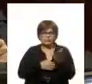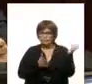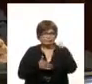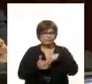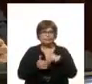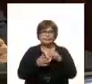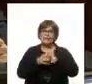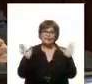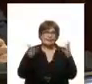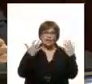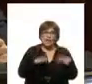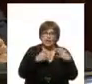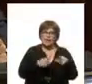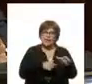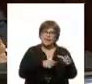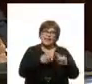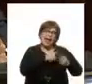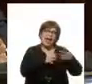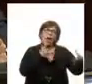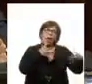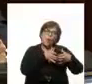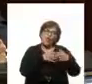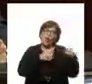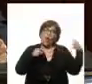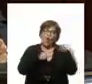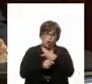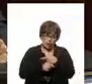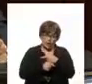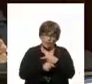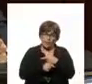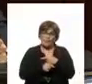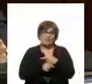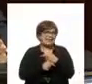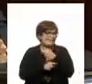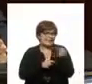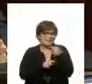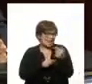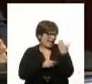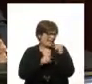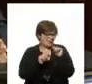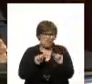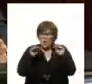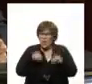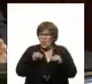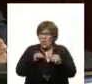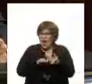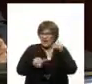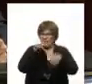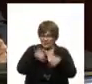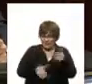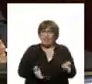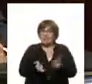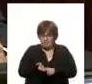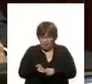carácter independiente que integraba una coalición de sectores opositores unas pocas semanas antes del acto electoral y enseguida,